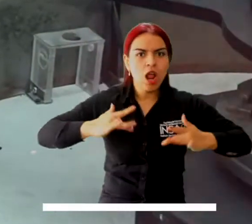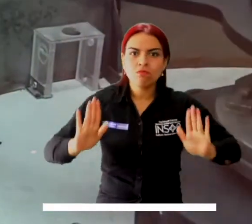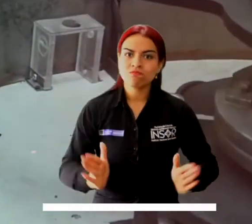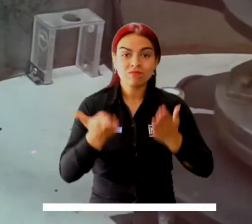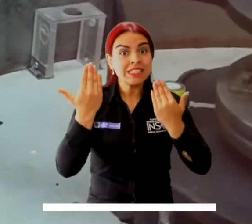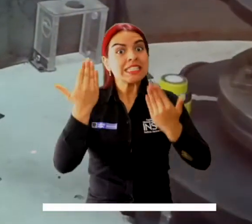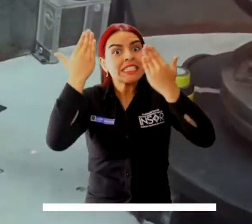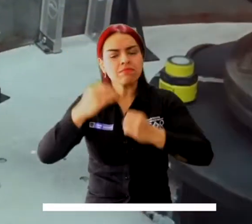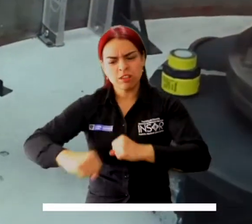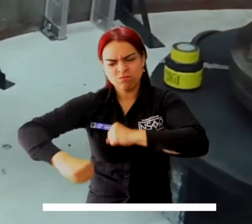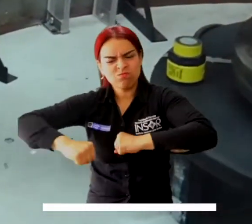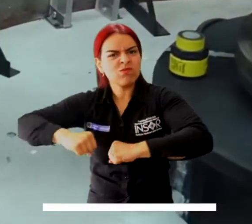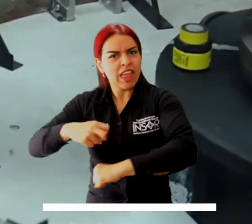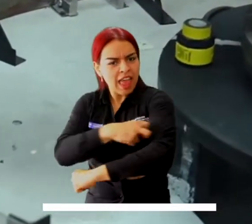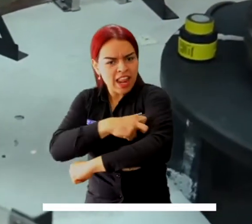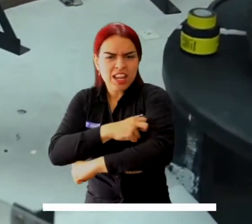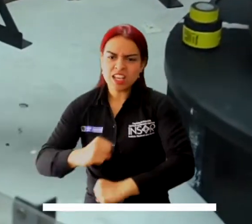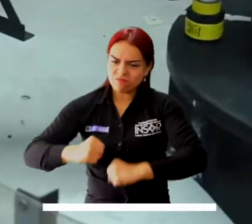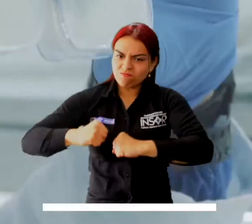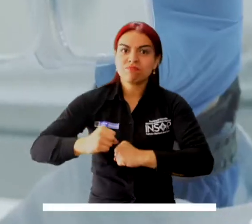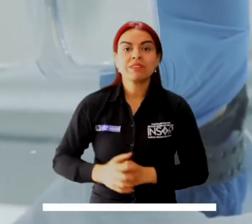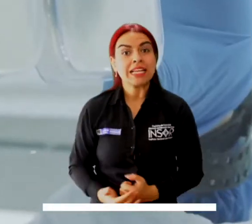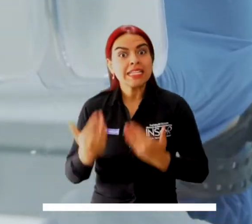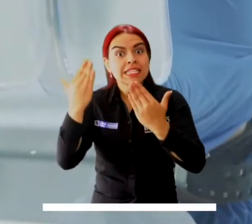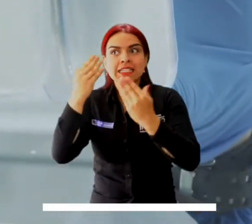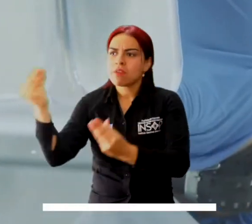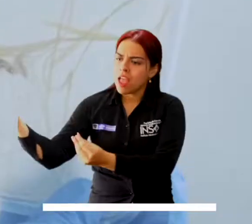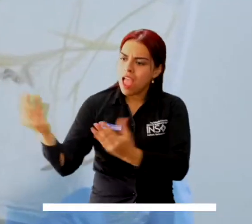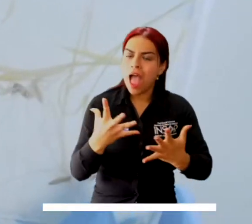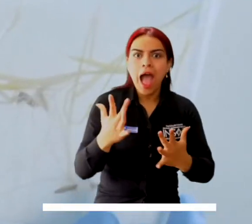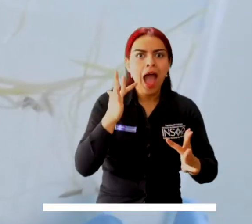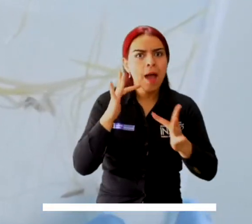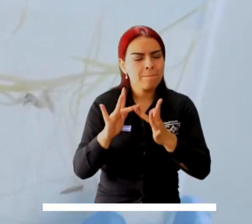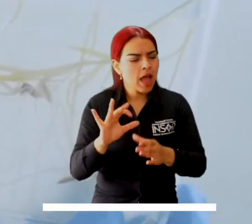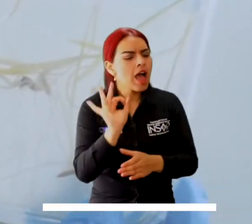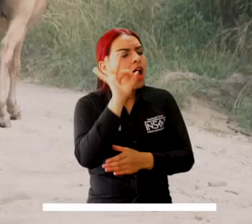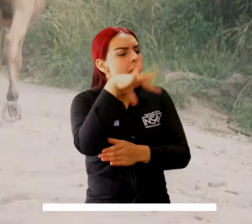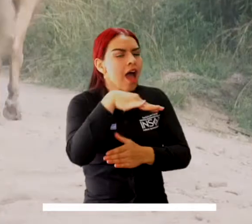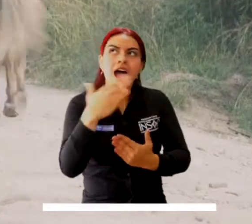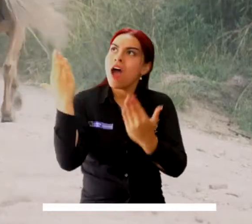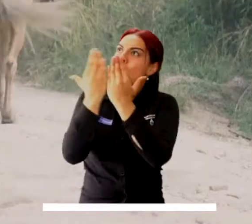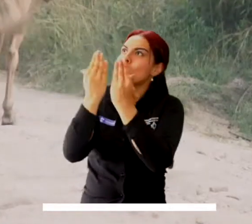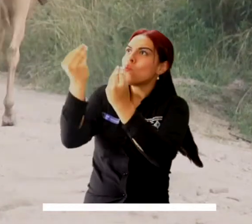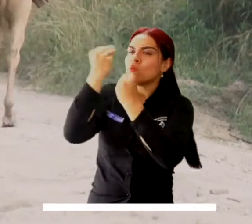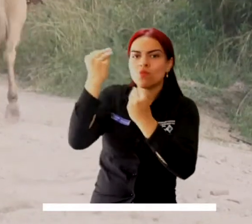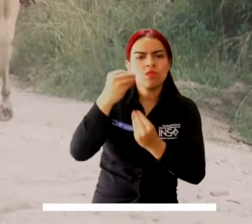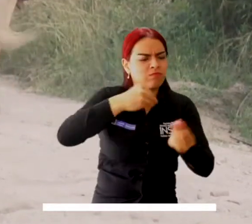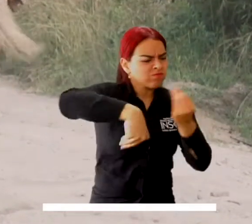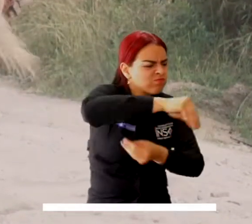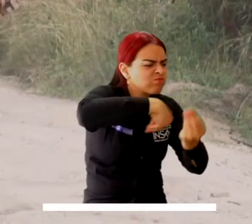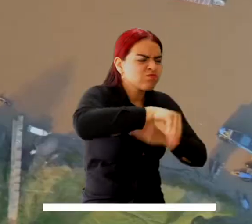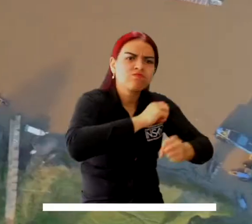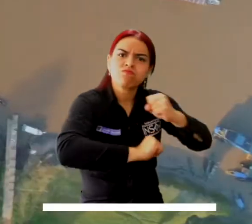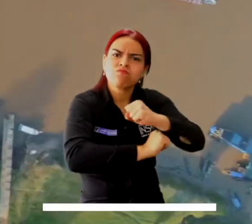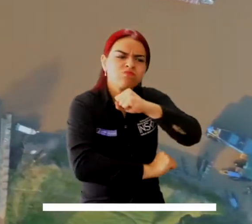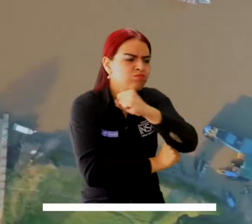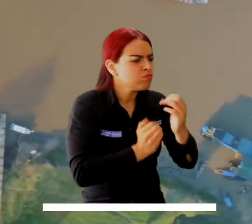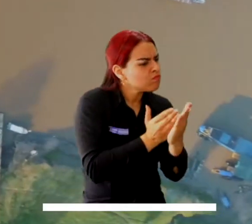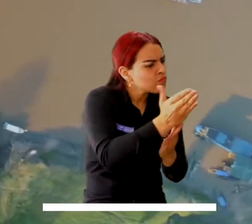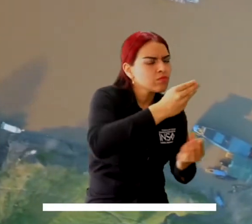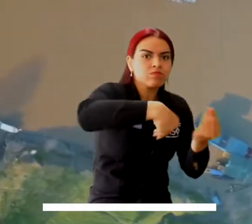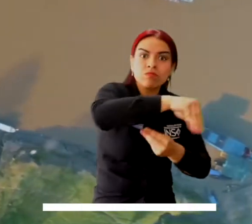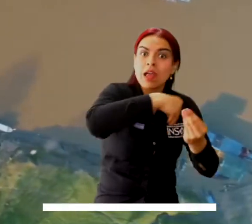para potenciar la energía y sus cimientos. Es la semilla propicia para fomentar las cadenas productivas sostenibles y